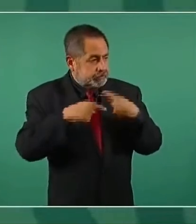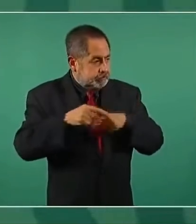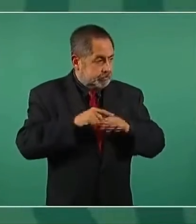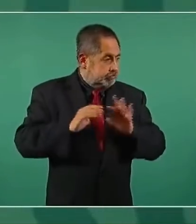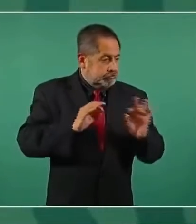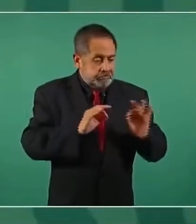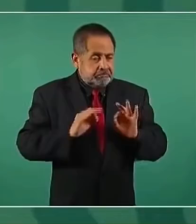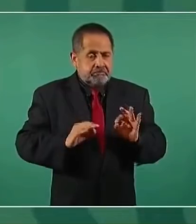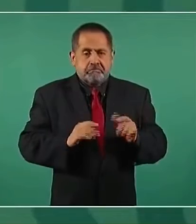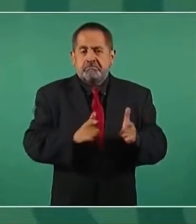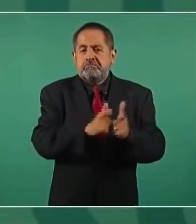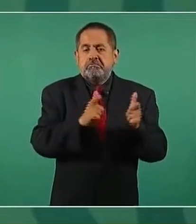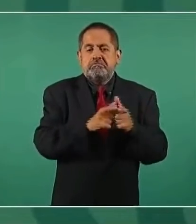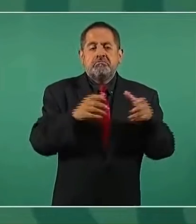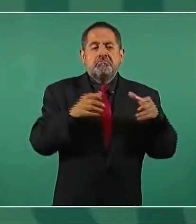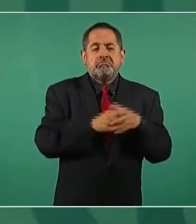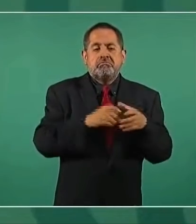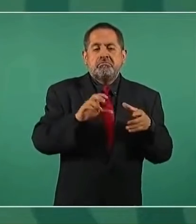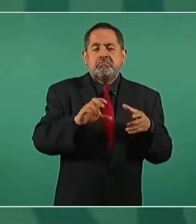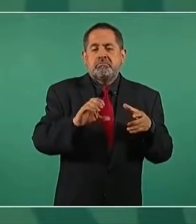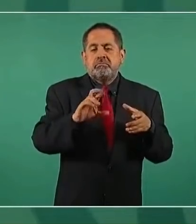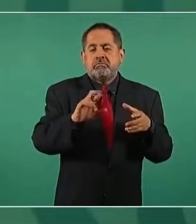La oligarquía criolla